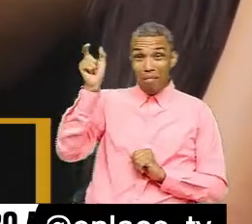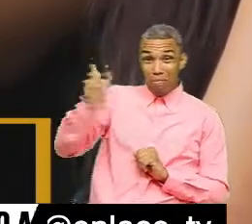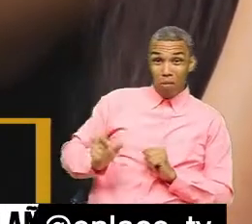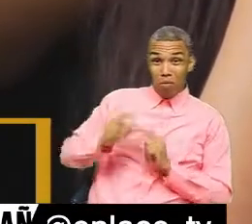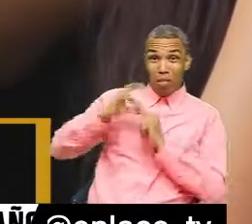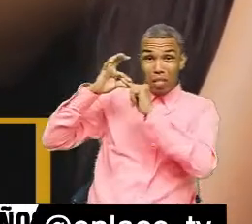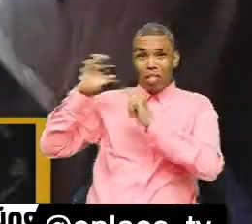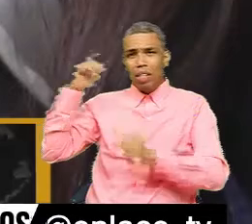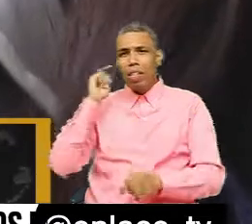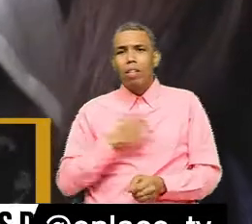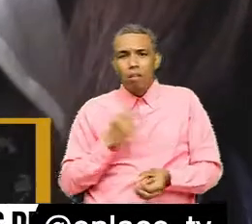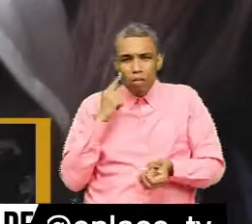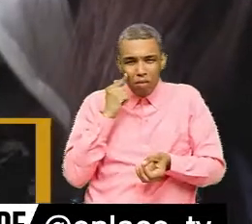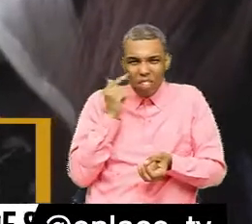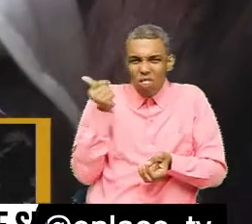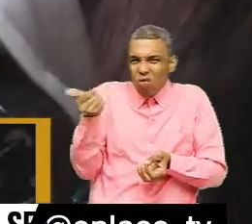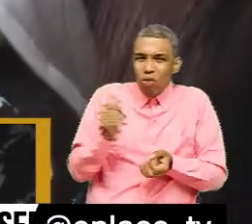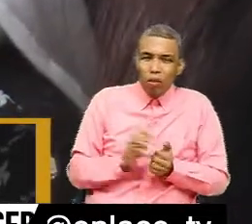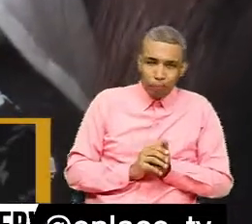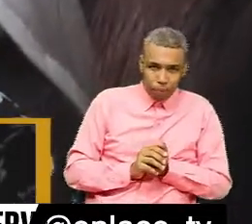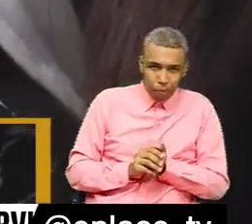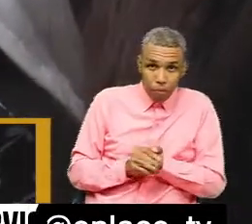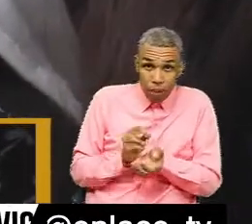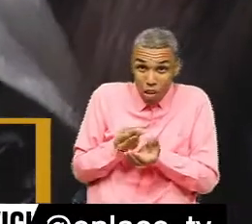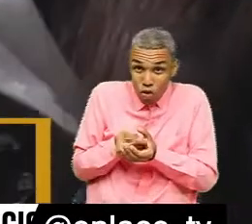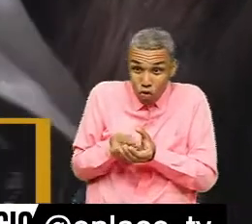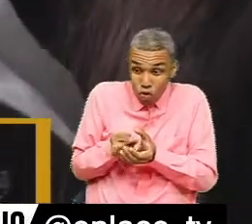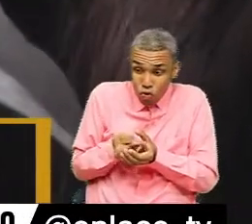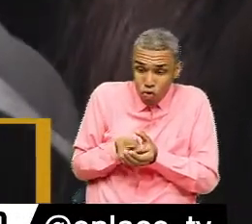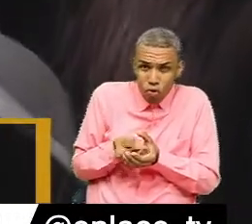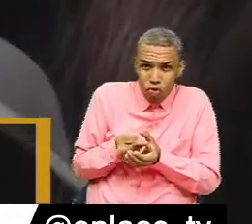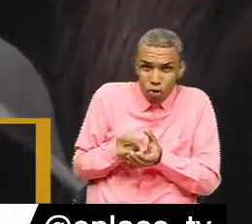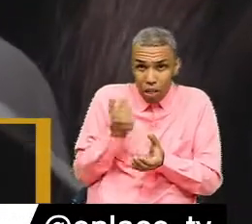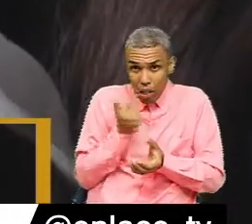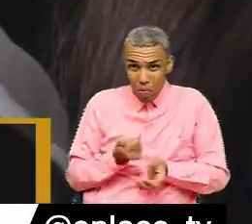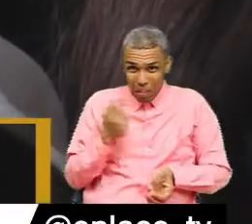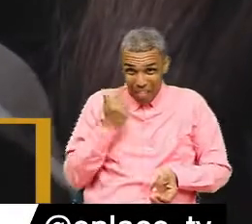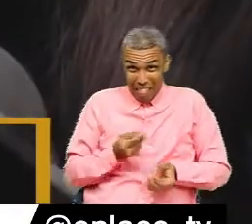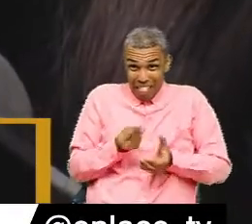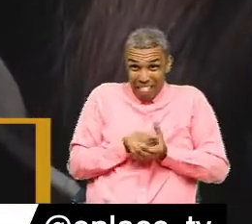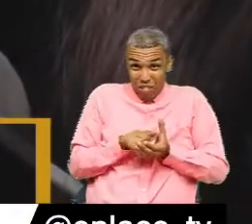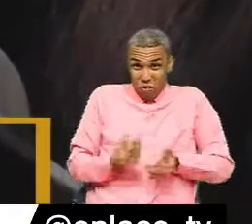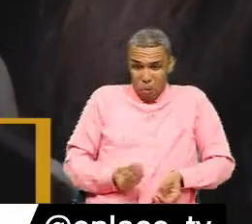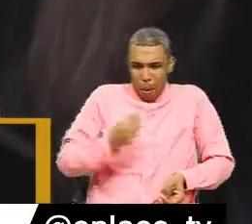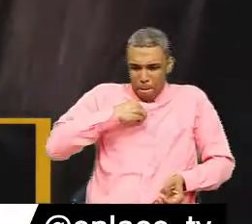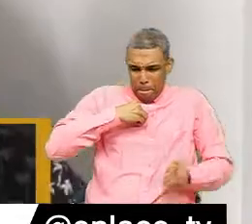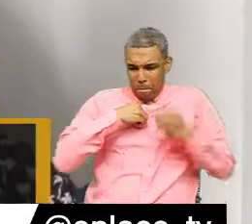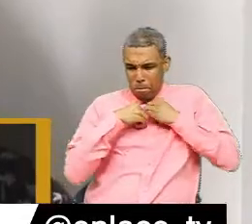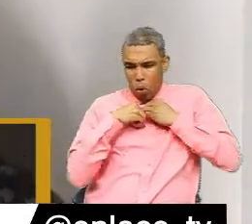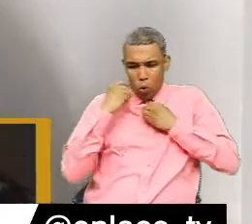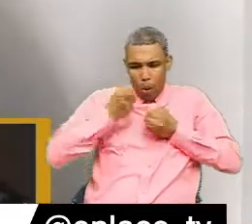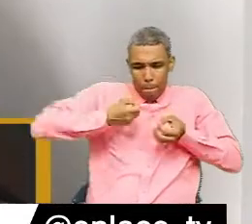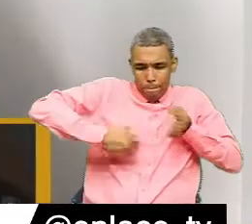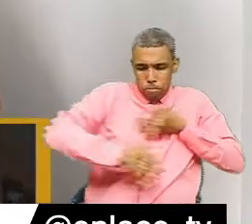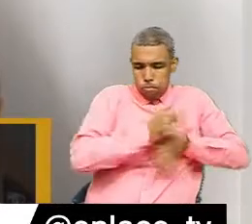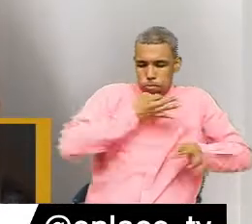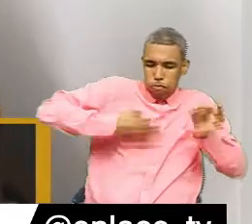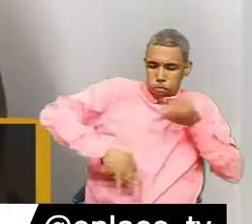somáticas, pero este tratamiento tiene un costo que asciende a los 2 millones de pesos, dinero con el que ellos no cuentan.